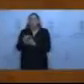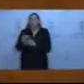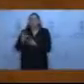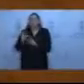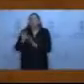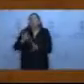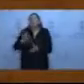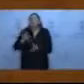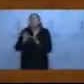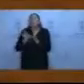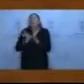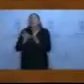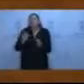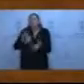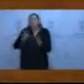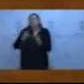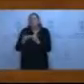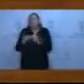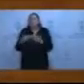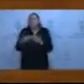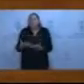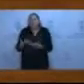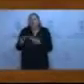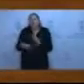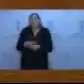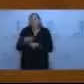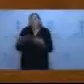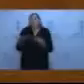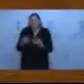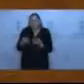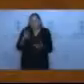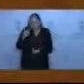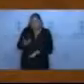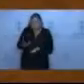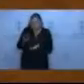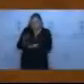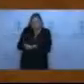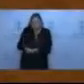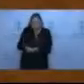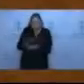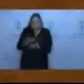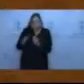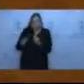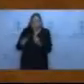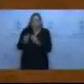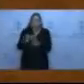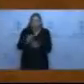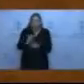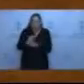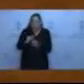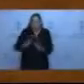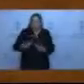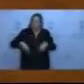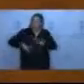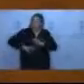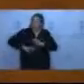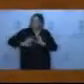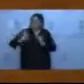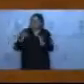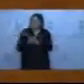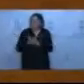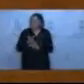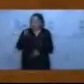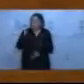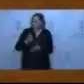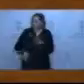van a adoptar. Le he preguntado alguna cosa concreta, si se va a pedir el reintegro de las subvenciones, si se va a iniciar algún expediente por la compra de esas